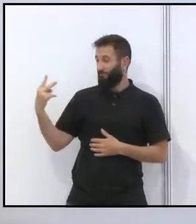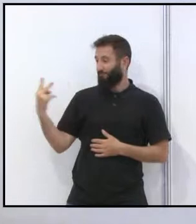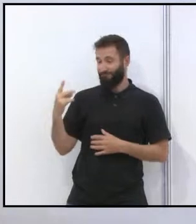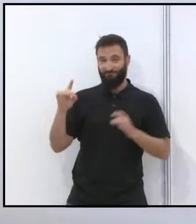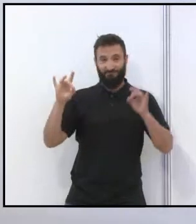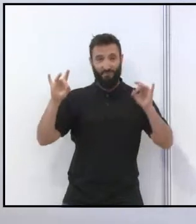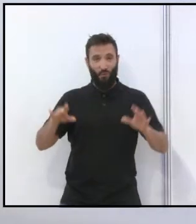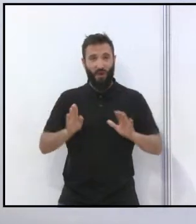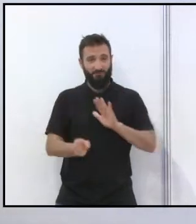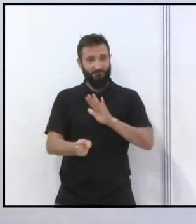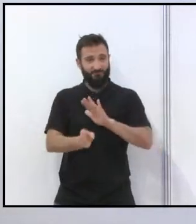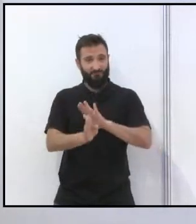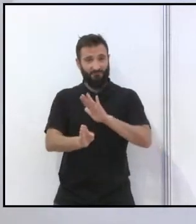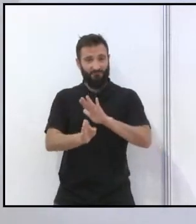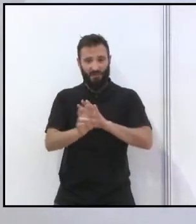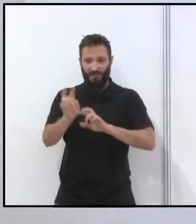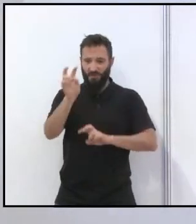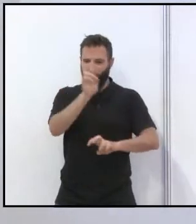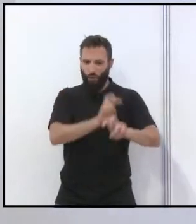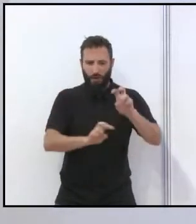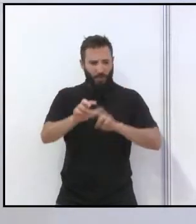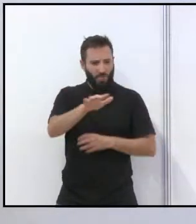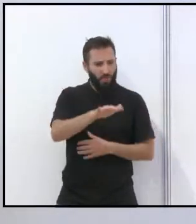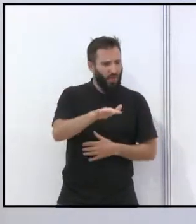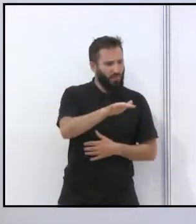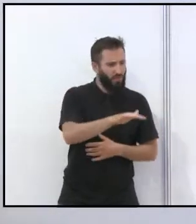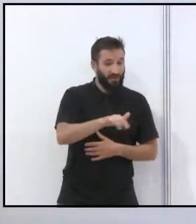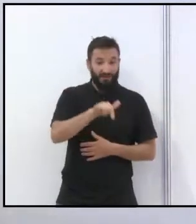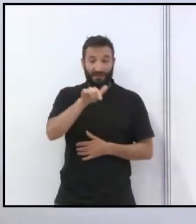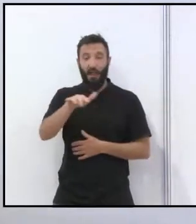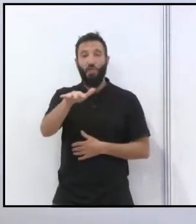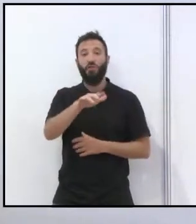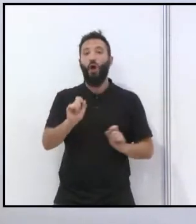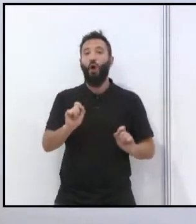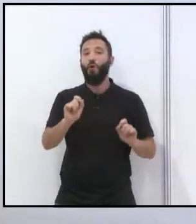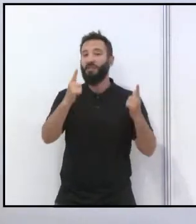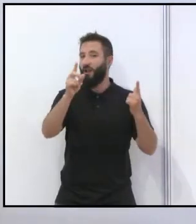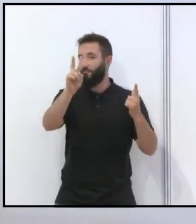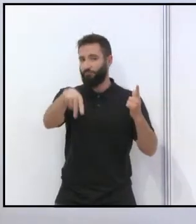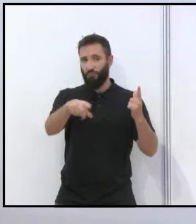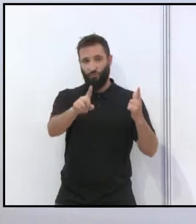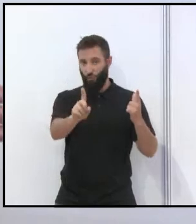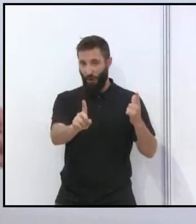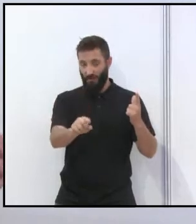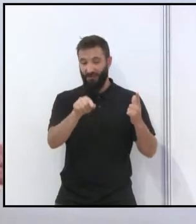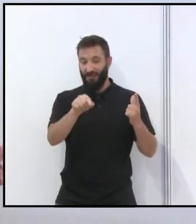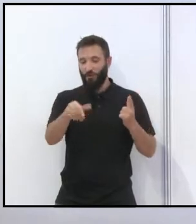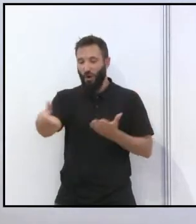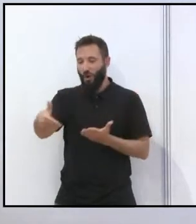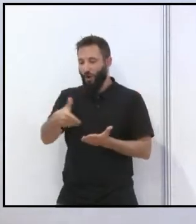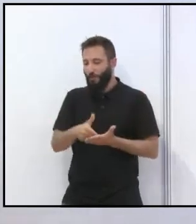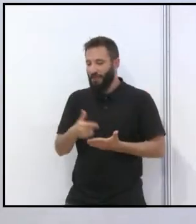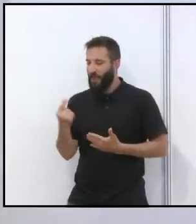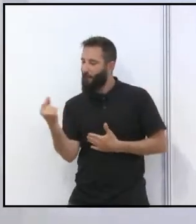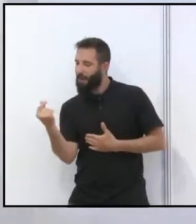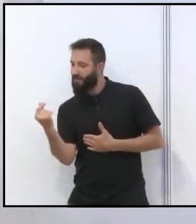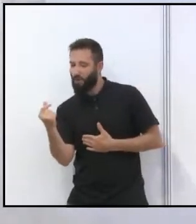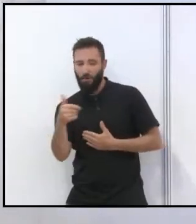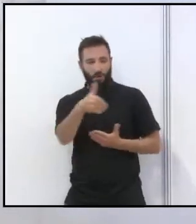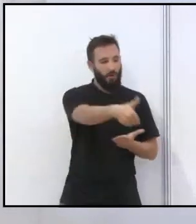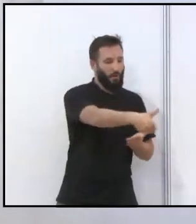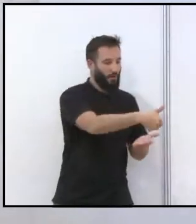Estamos buscando un lugar que no es el lugar oficial. Y ese lugar no oficial, por un lado, nos pide un precio, pero por otro lado,